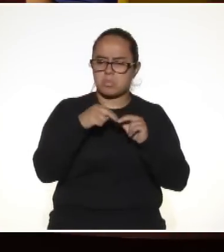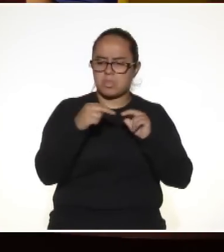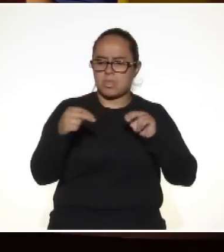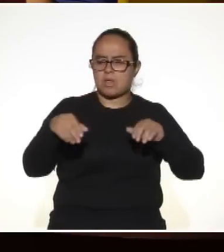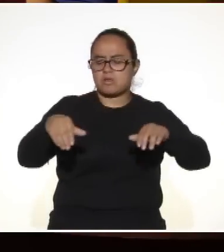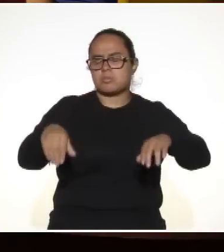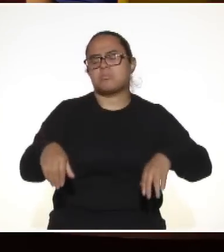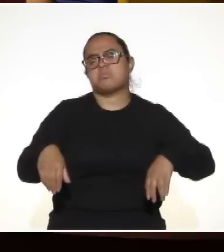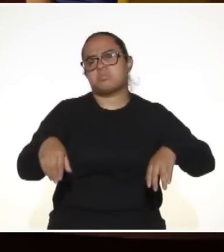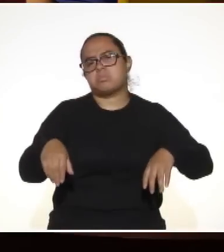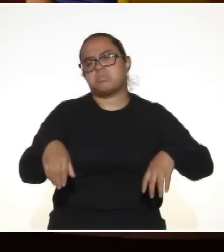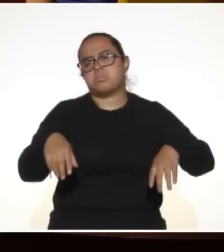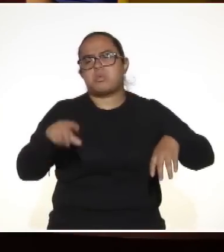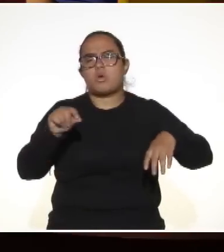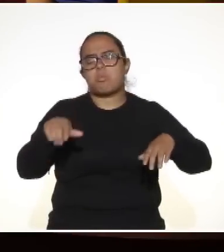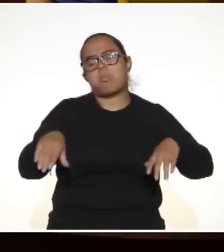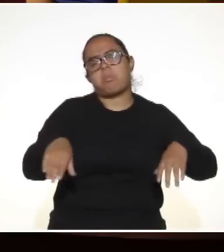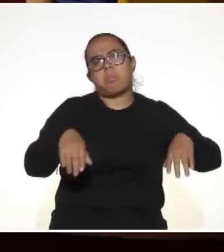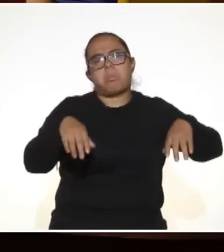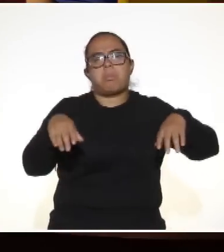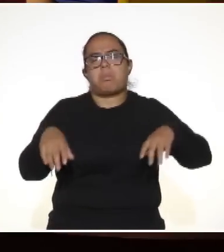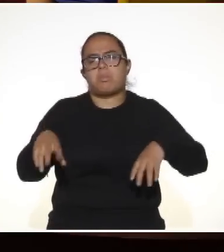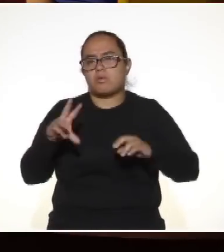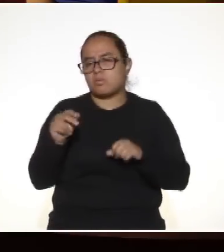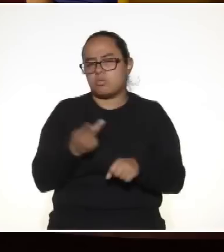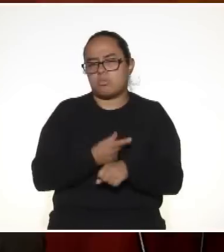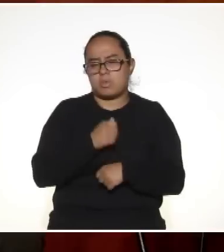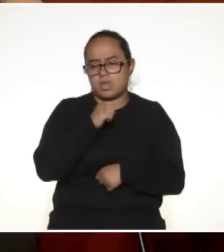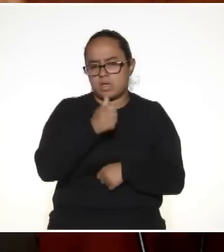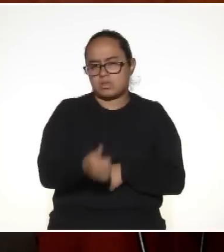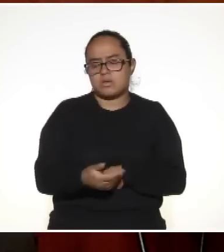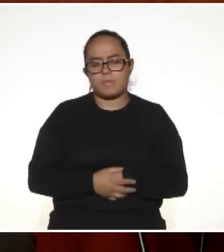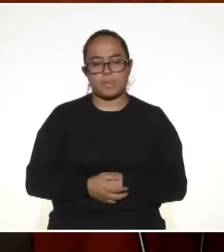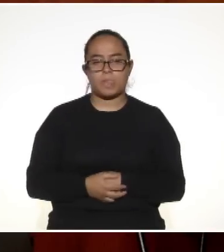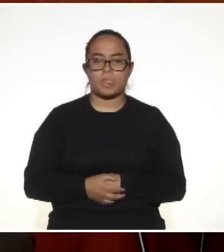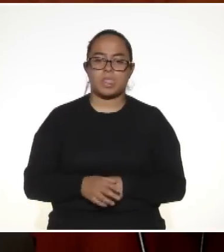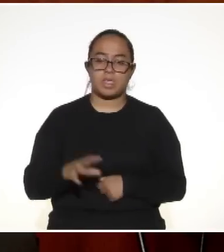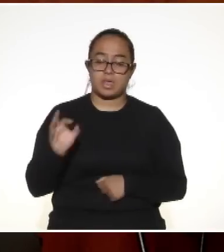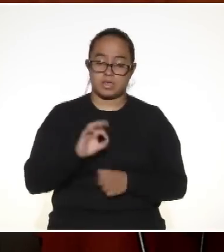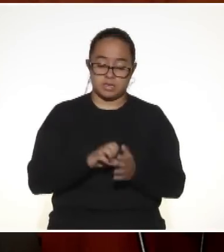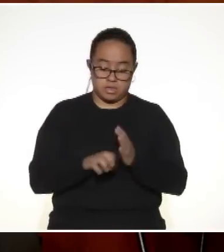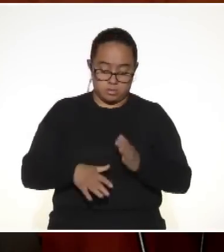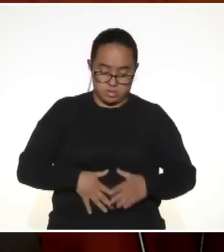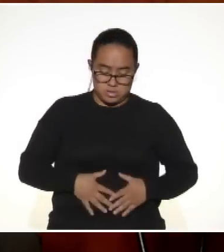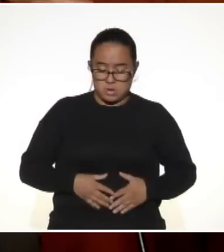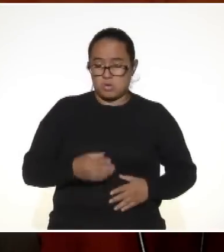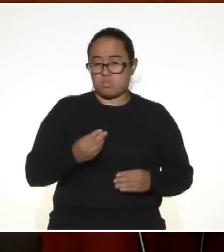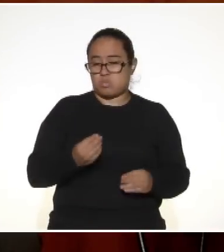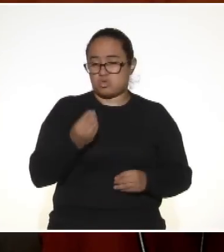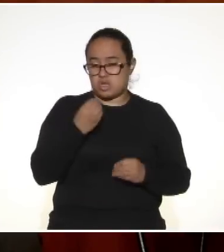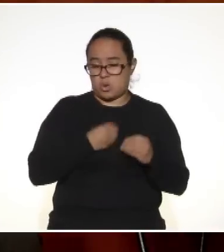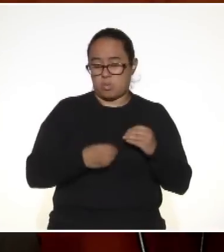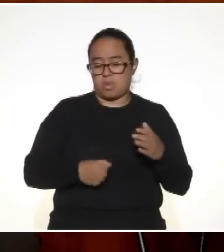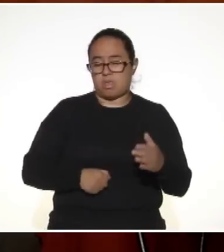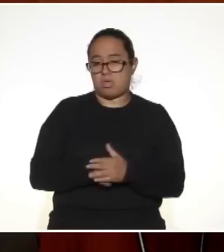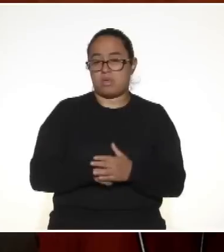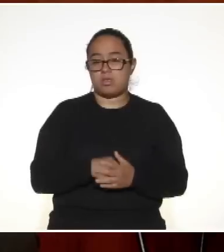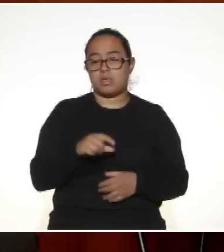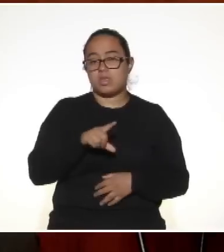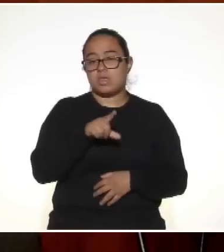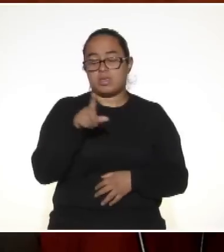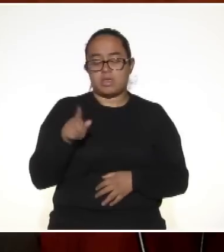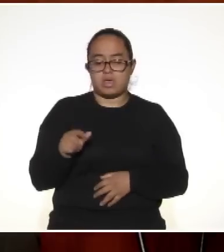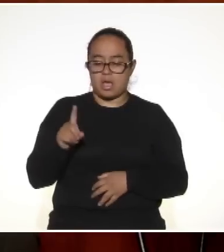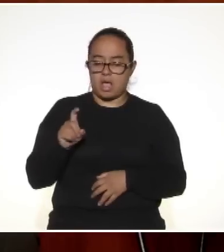agua y no te vas a mover o moverte tantito, no pasa absolutamente ¿Qué es nada. lo que sucede? Si tú tienes tu estómago lleno de todo lo que acabas de comer y de pronto te